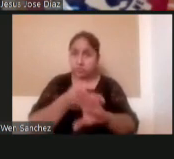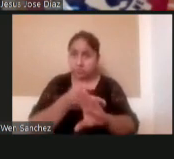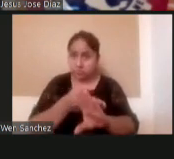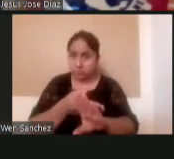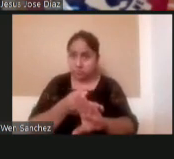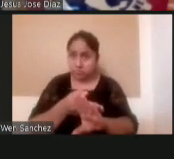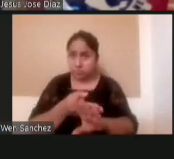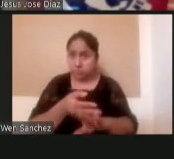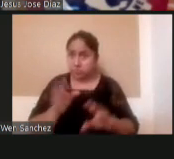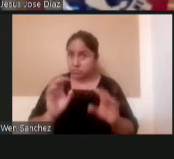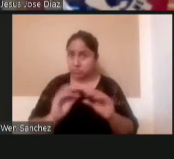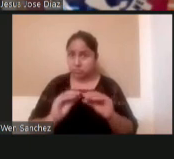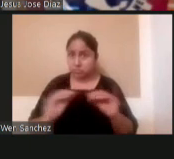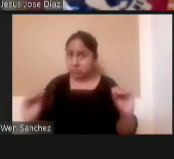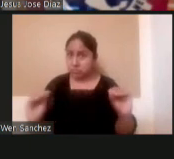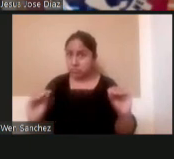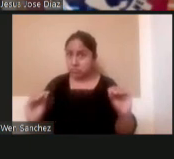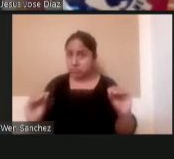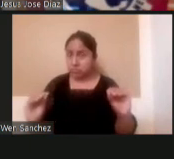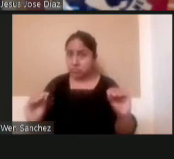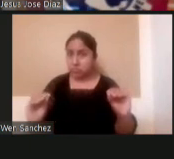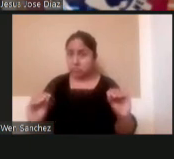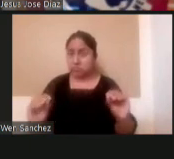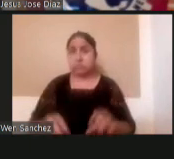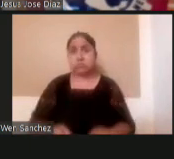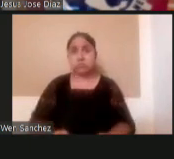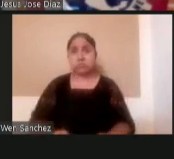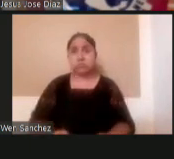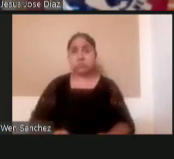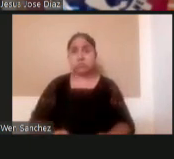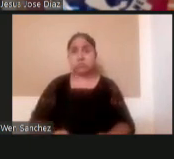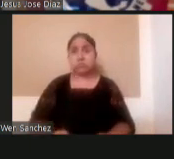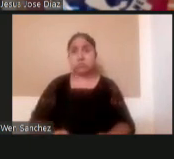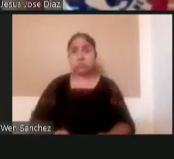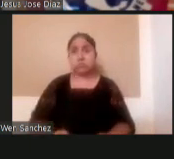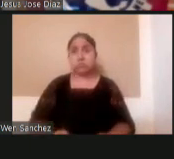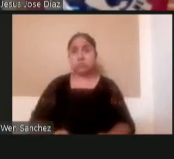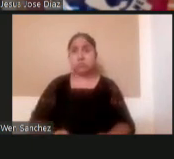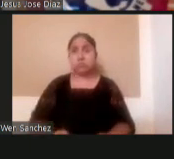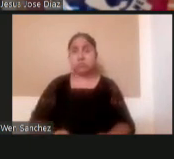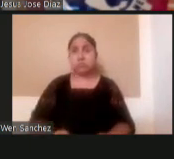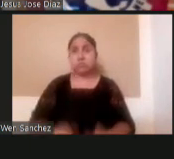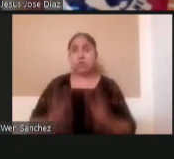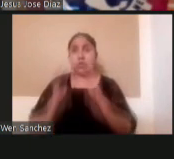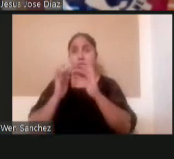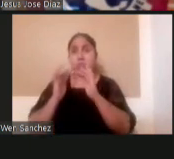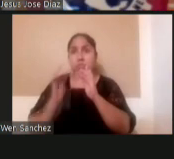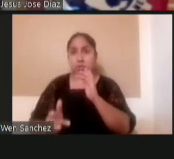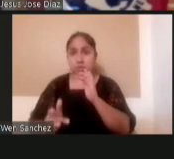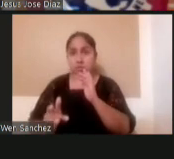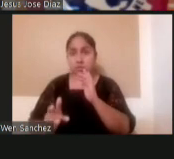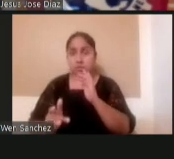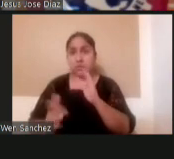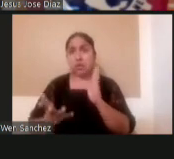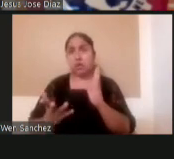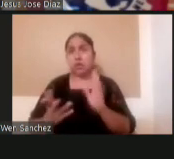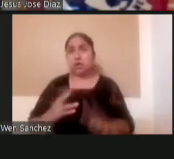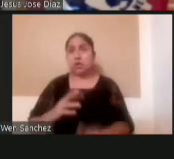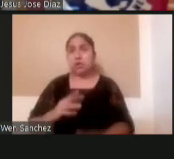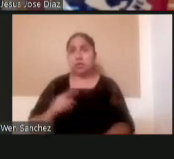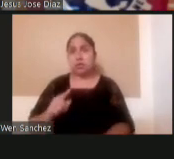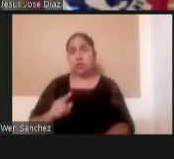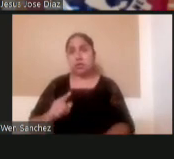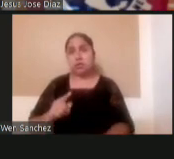mano, no se encuentra. El voto número 21 lo consideramos como una abstención, por lo